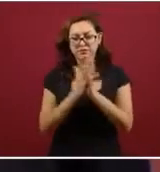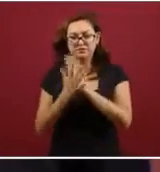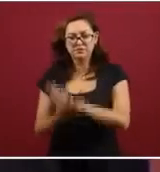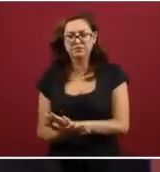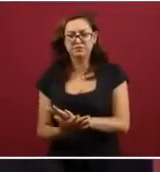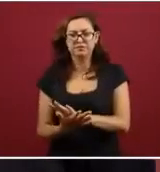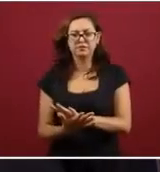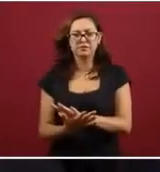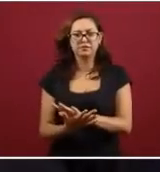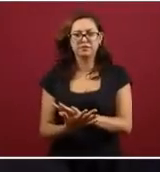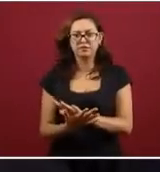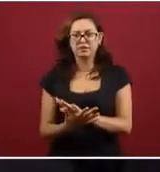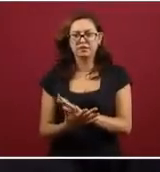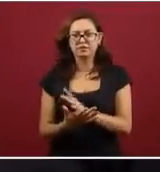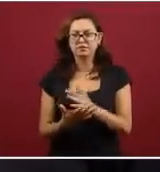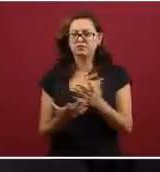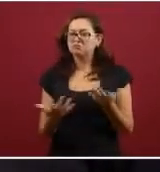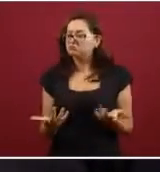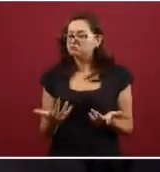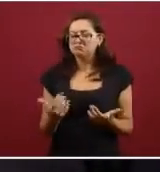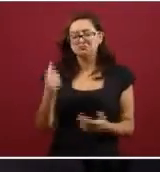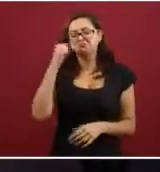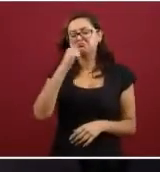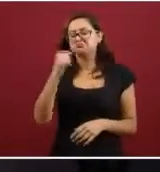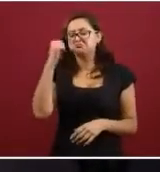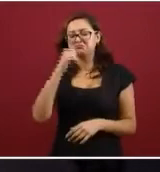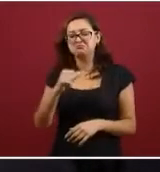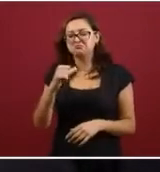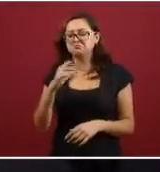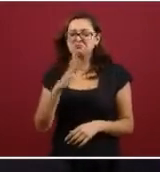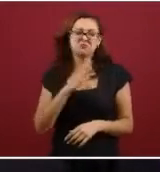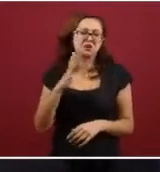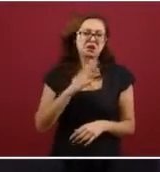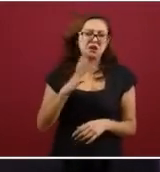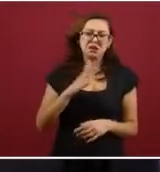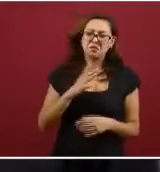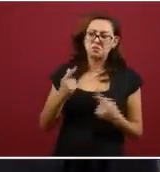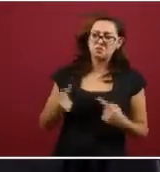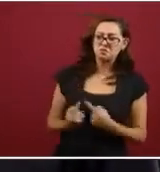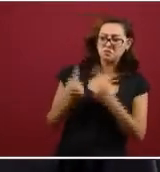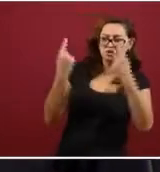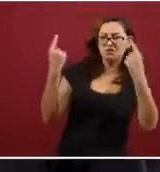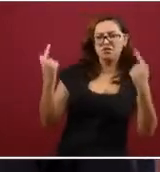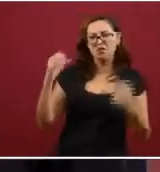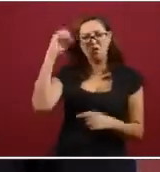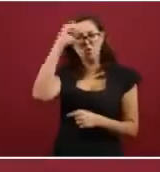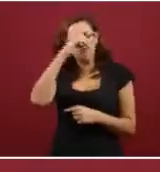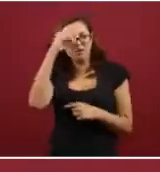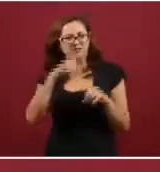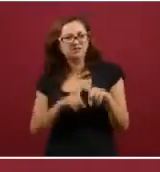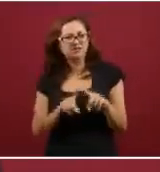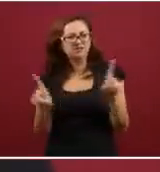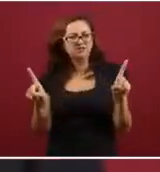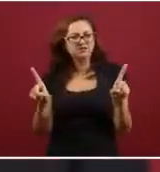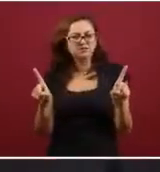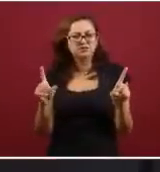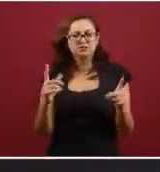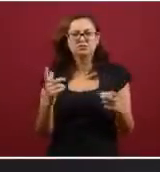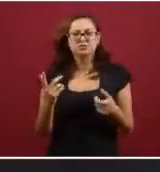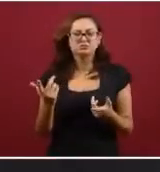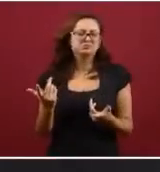siempre existen diferencias, discrepancias. Si se